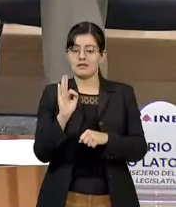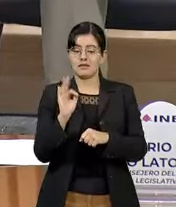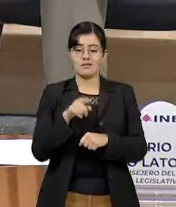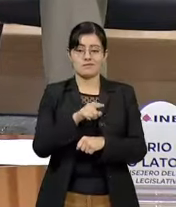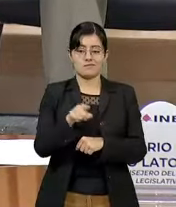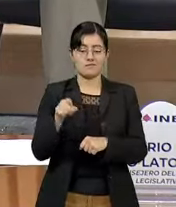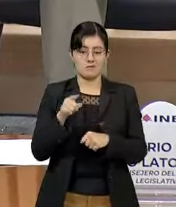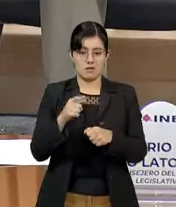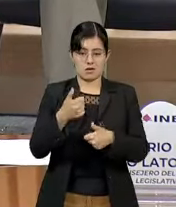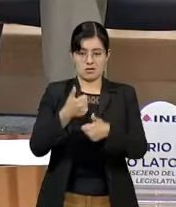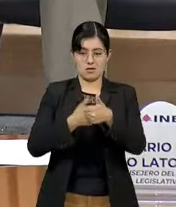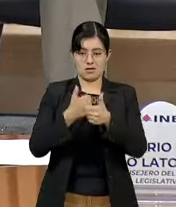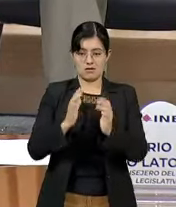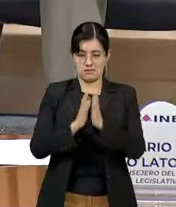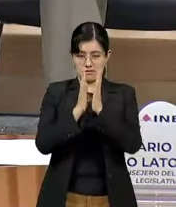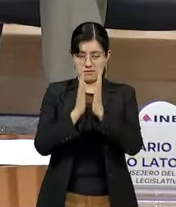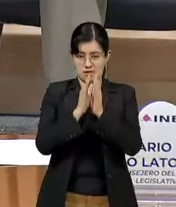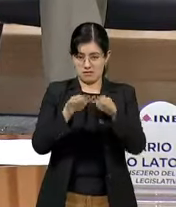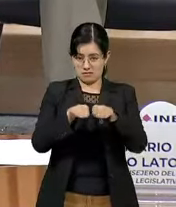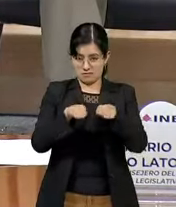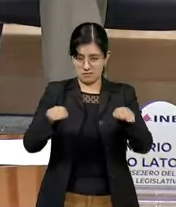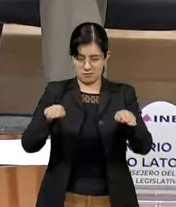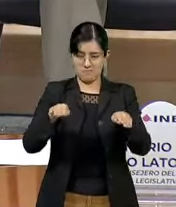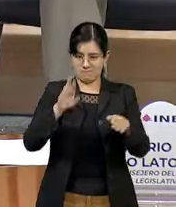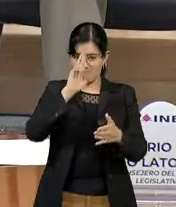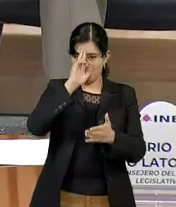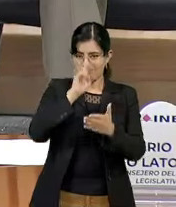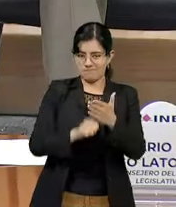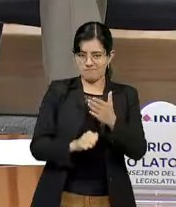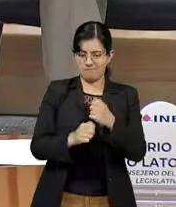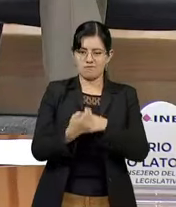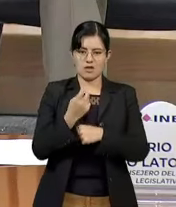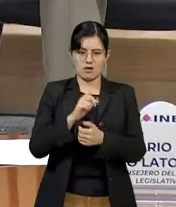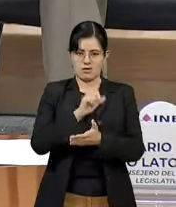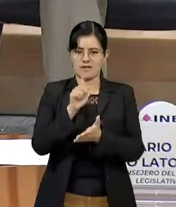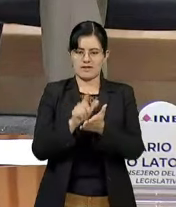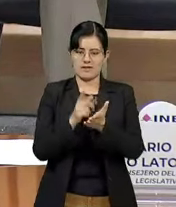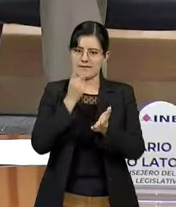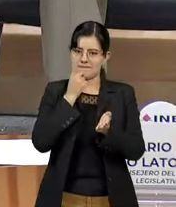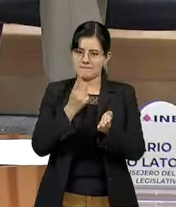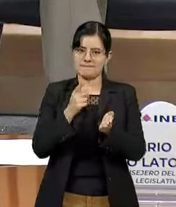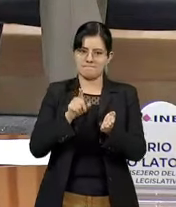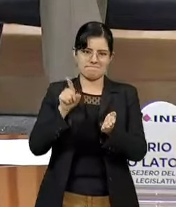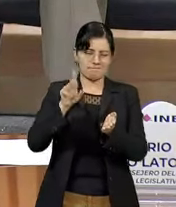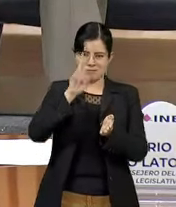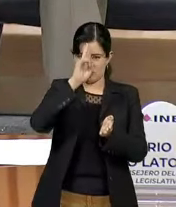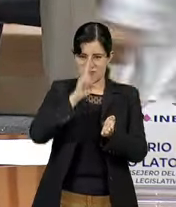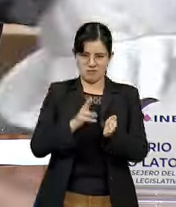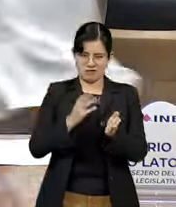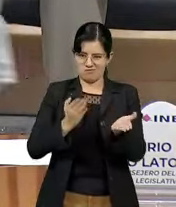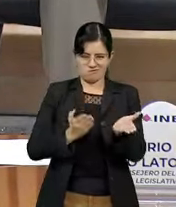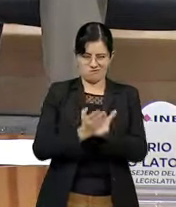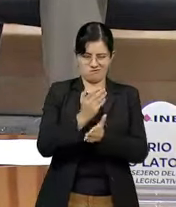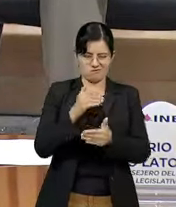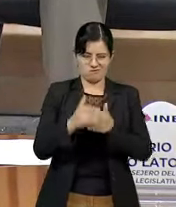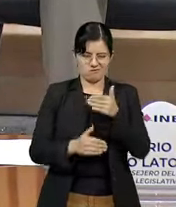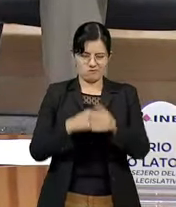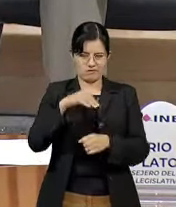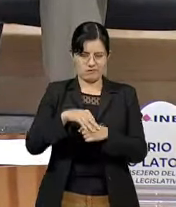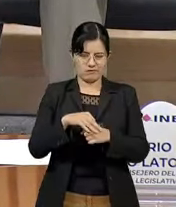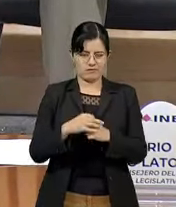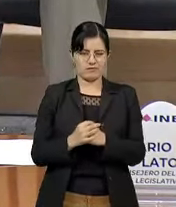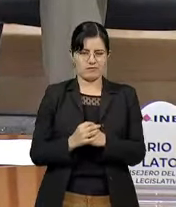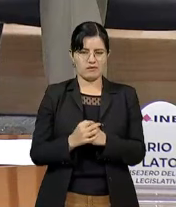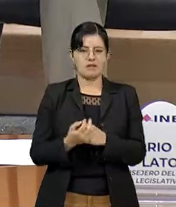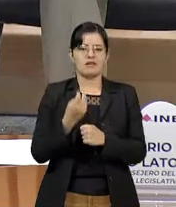imparcialidad neutralidad y equidad del proceso electoral así lo establece la ley y así lo ha establecido en varias